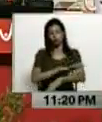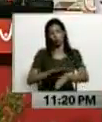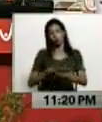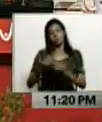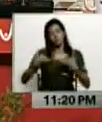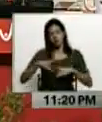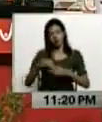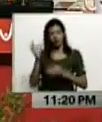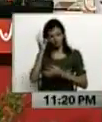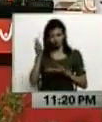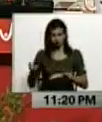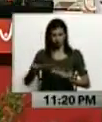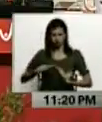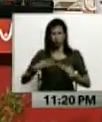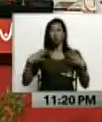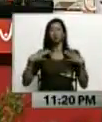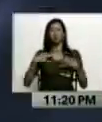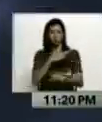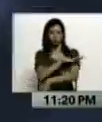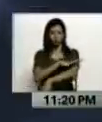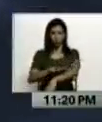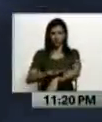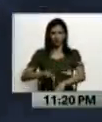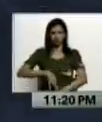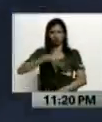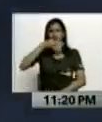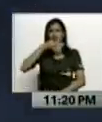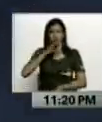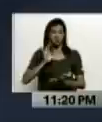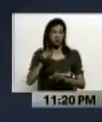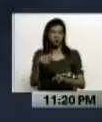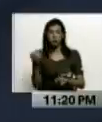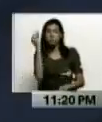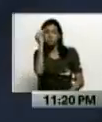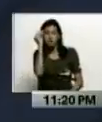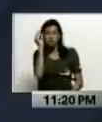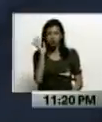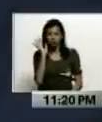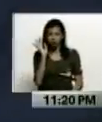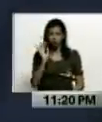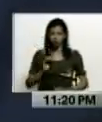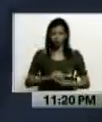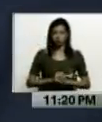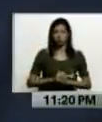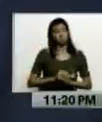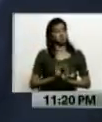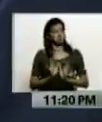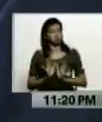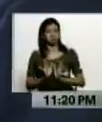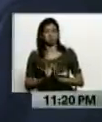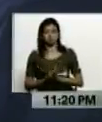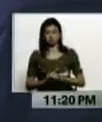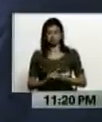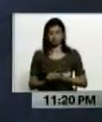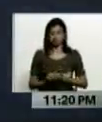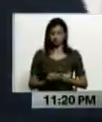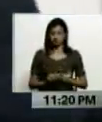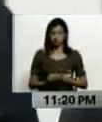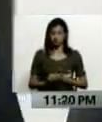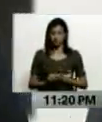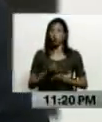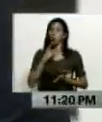yo aclarado Daniela Daniela mi hija pues no porque si no cómo es tiene que cumplir